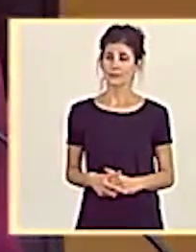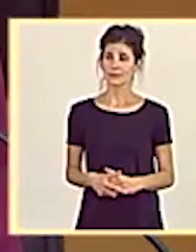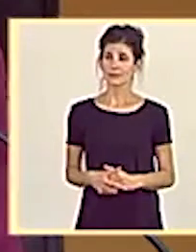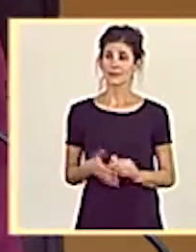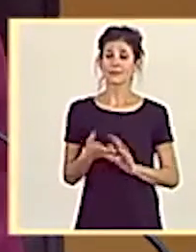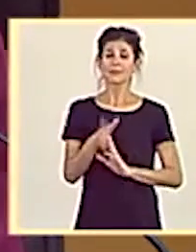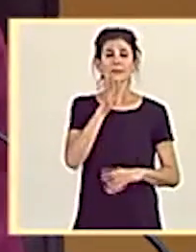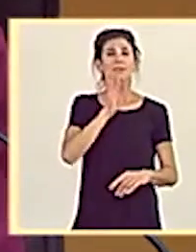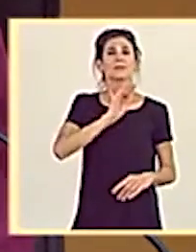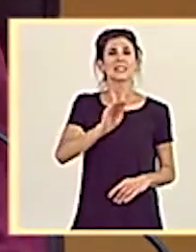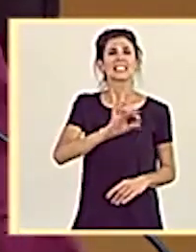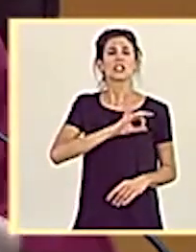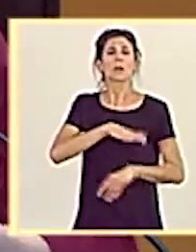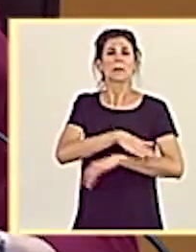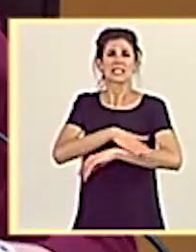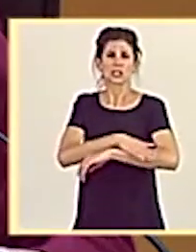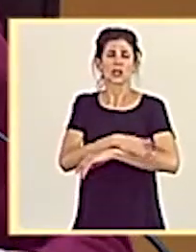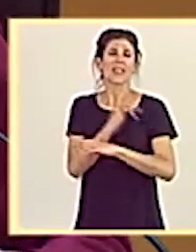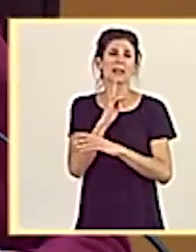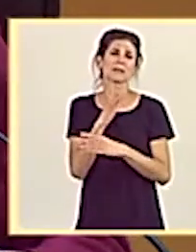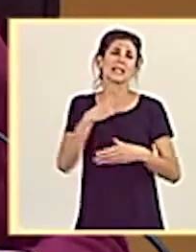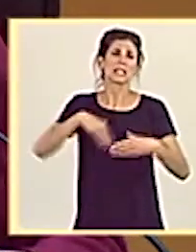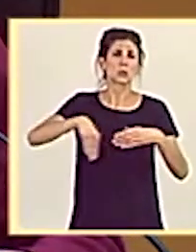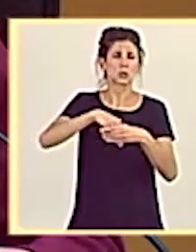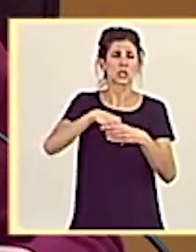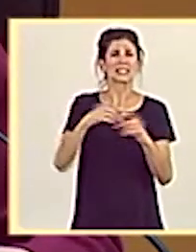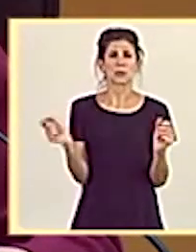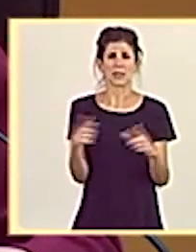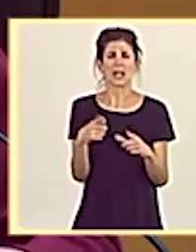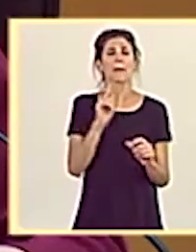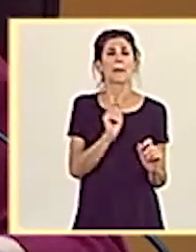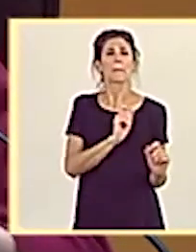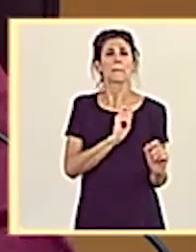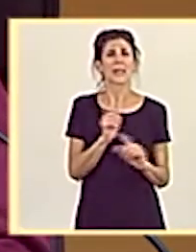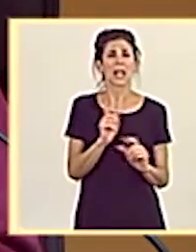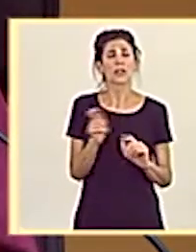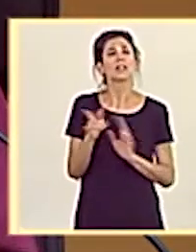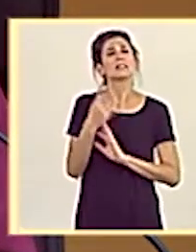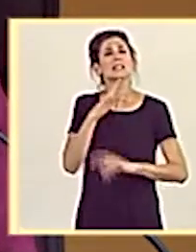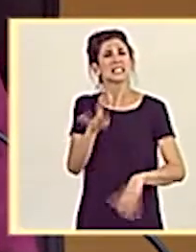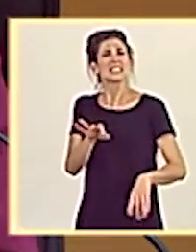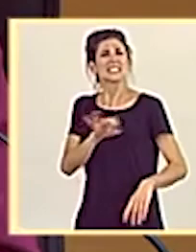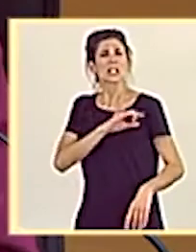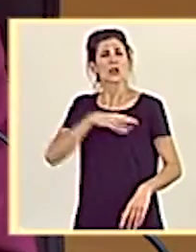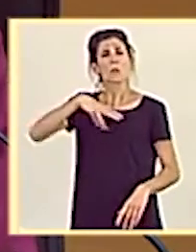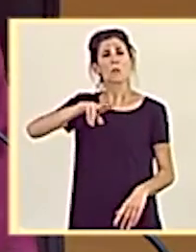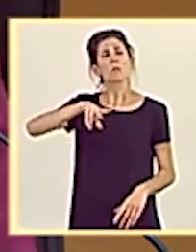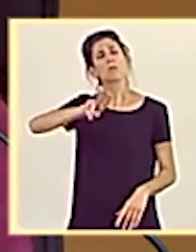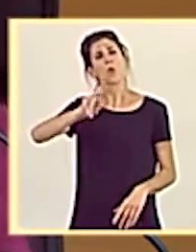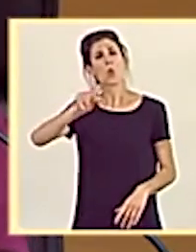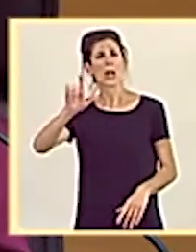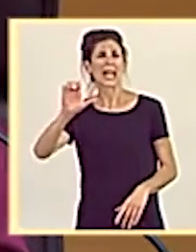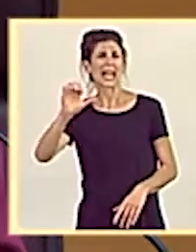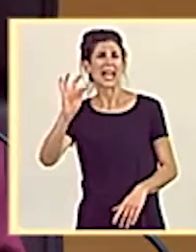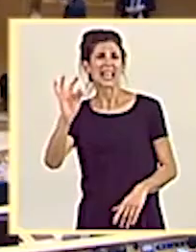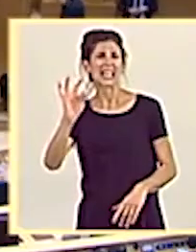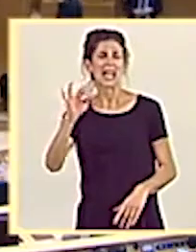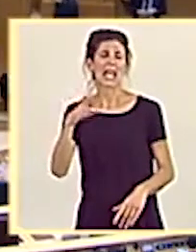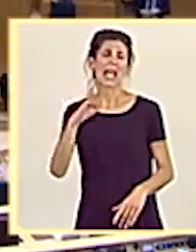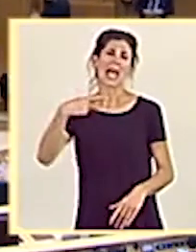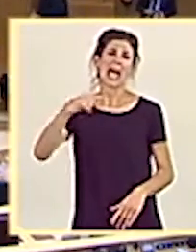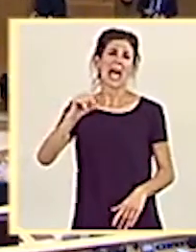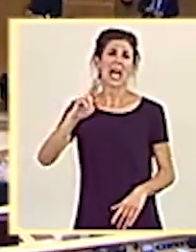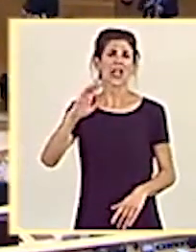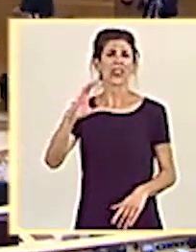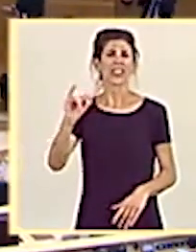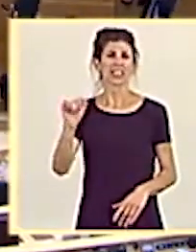Preguntas dirigidas al señor ministro de Inclusión, Seguridad Social y Migraciones. Pregunta del senador Mulet García. A